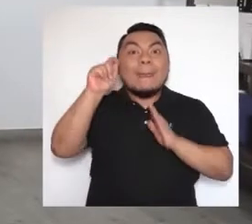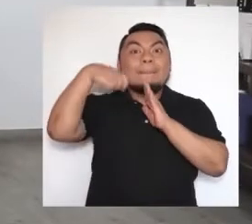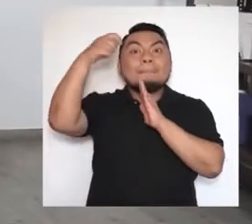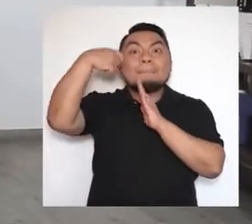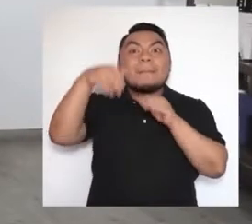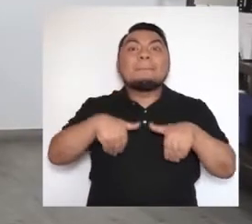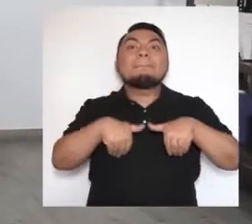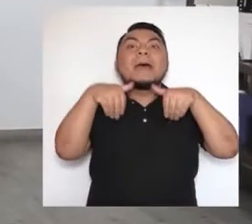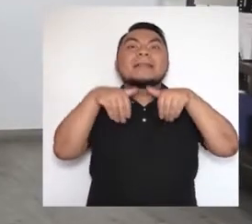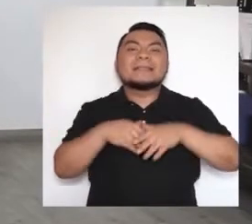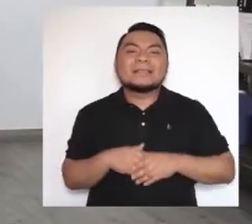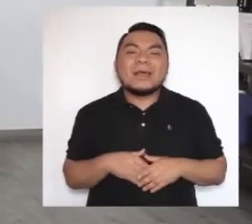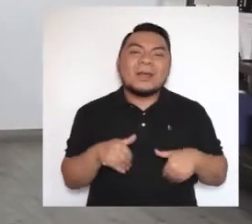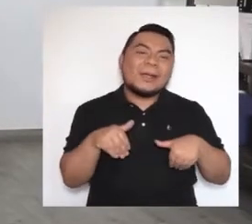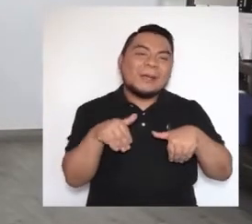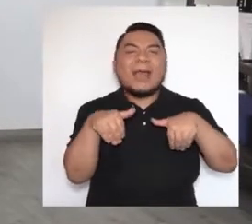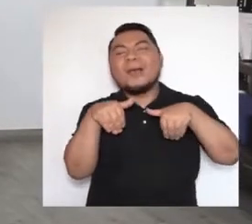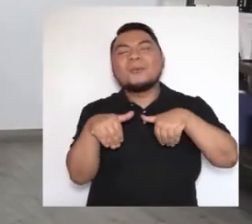¡Video de perritos!